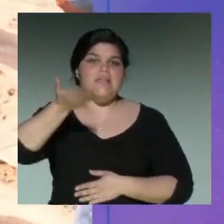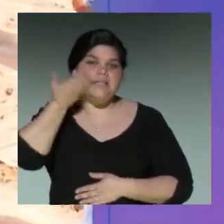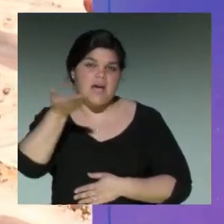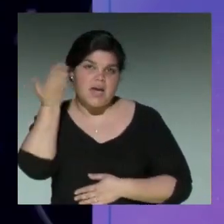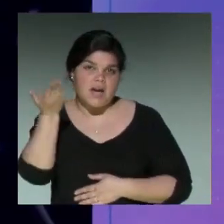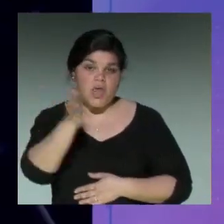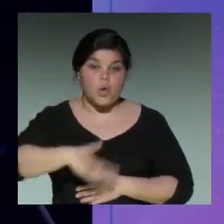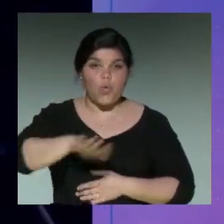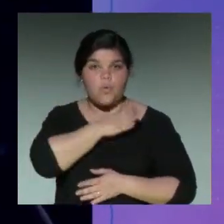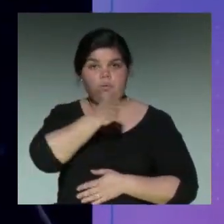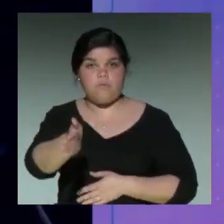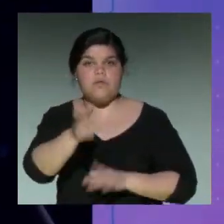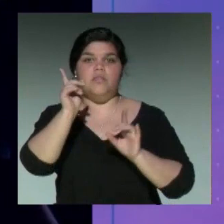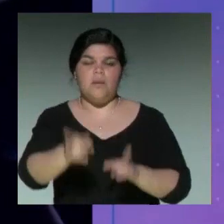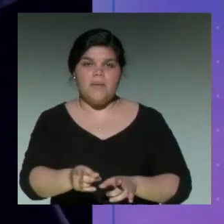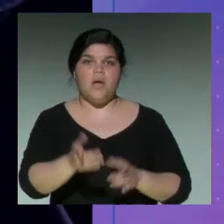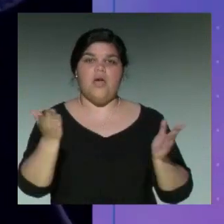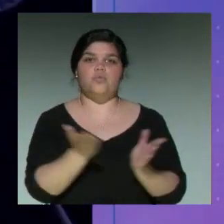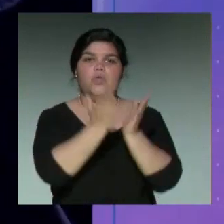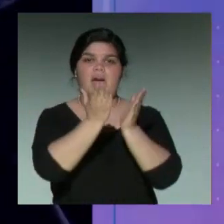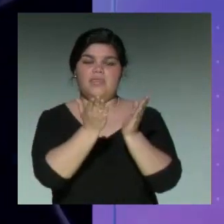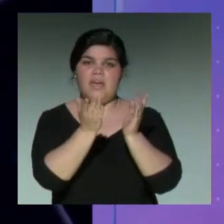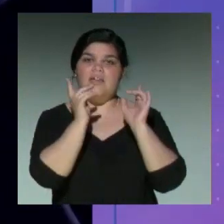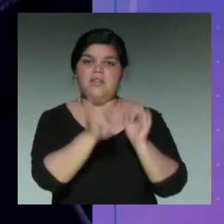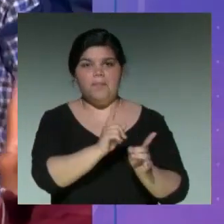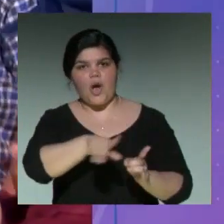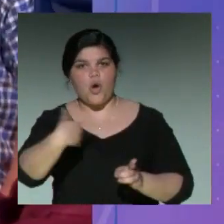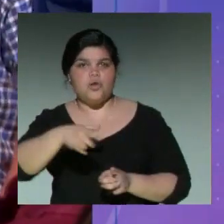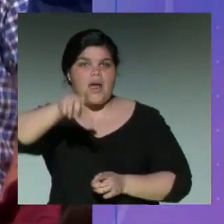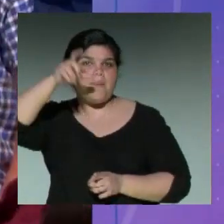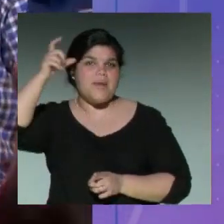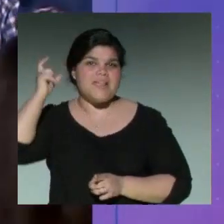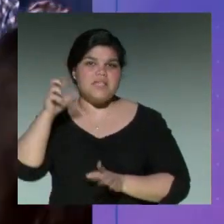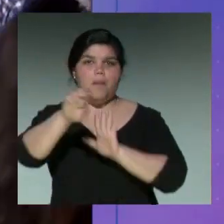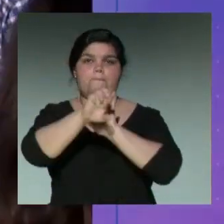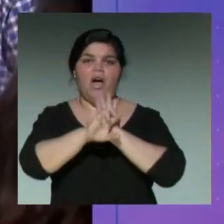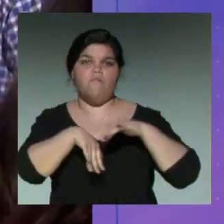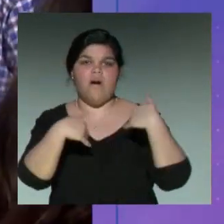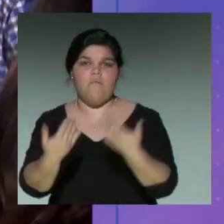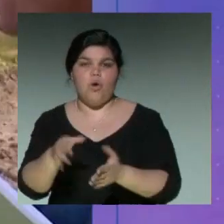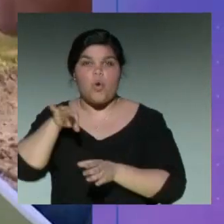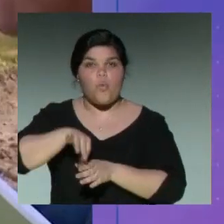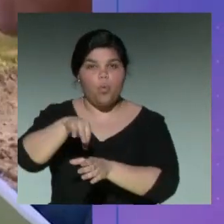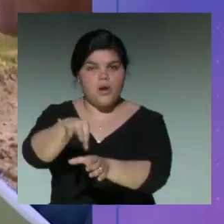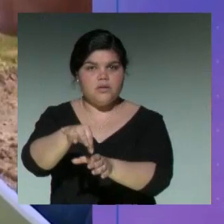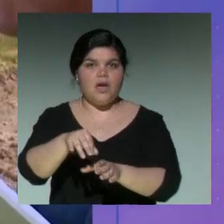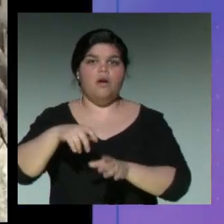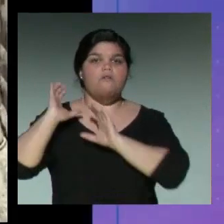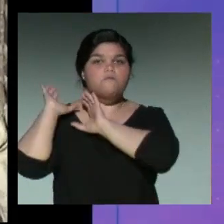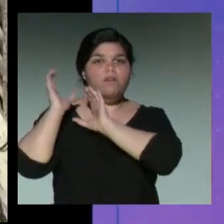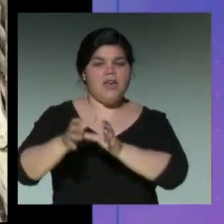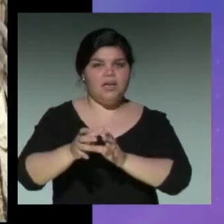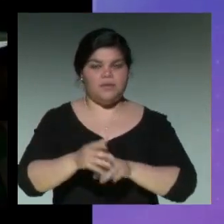un espacio para pósters de estudiantes de grado y otro para experiencias del programa ProHuerta, feria de productos y visitas